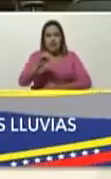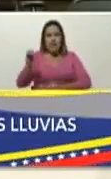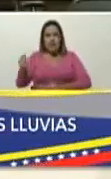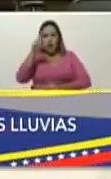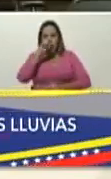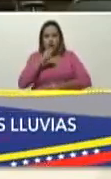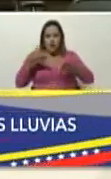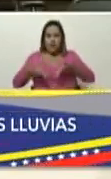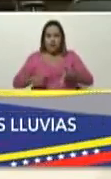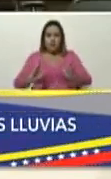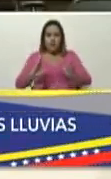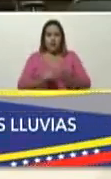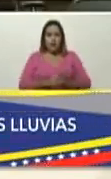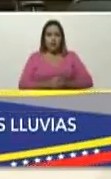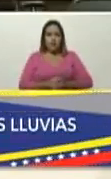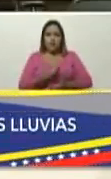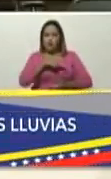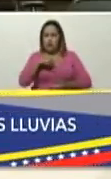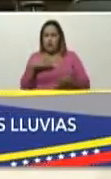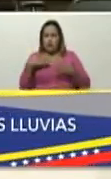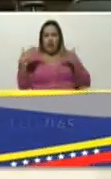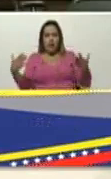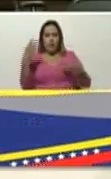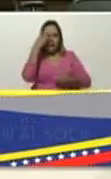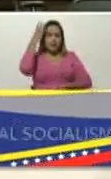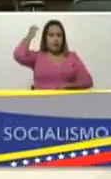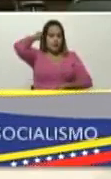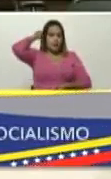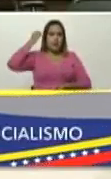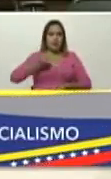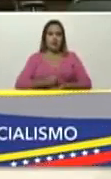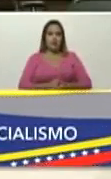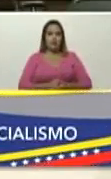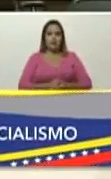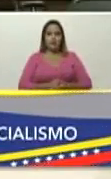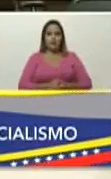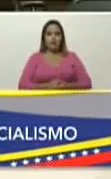nacimiento de nuestro gran Francisco de Miranda.